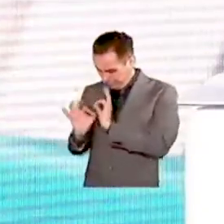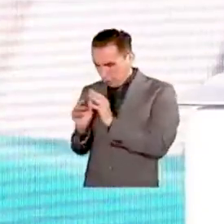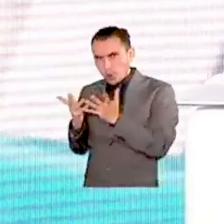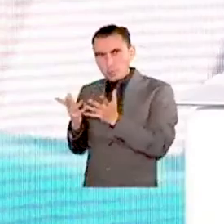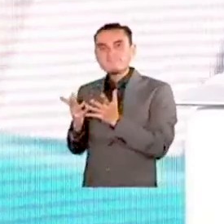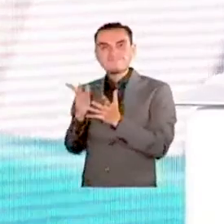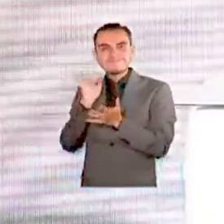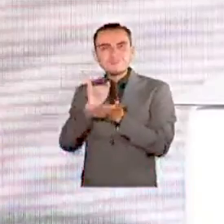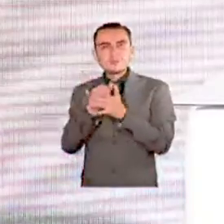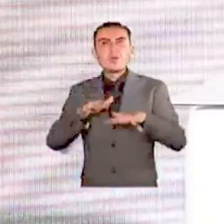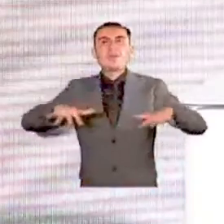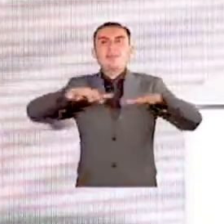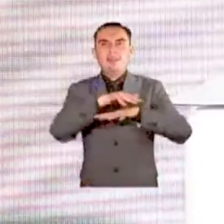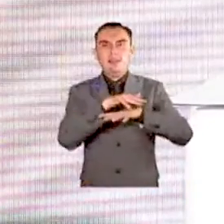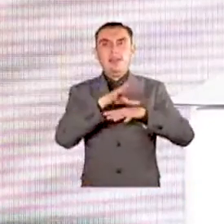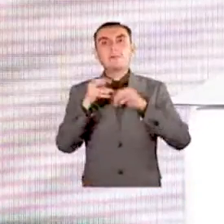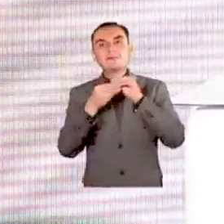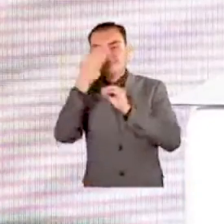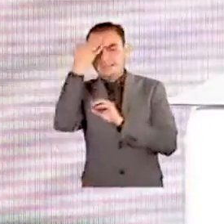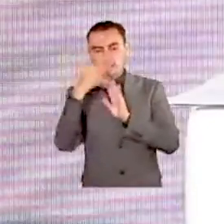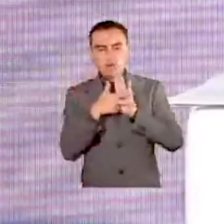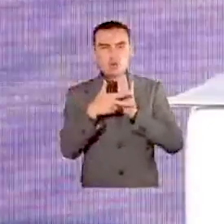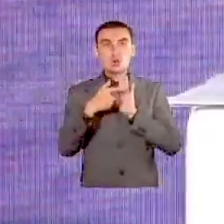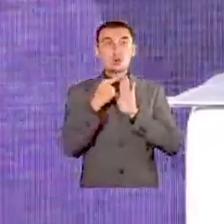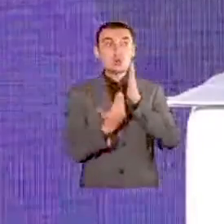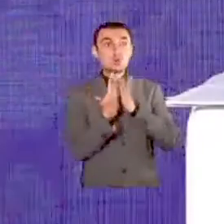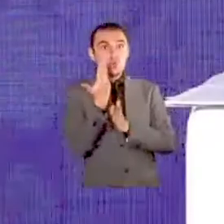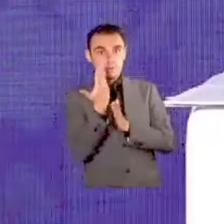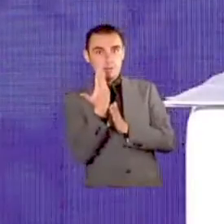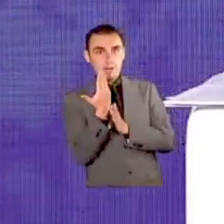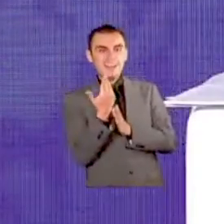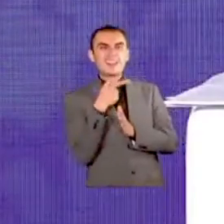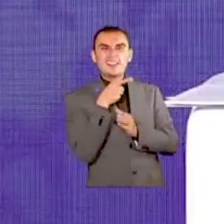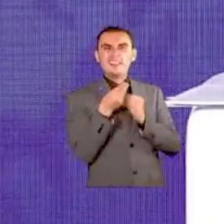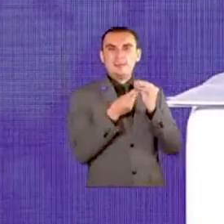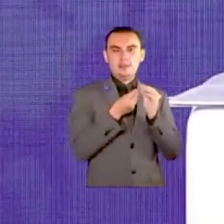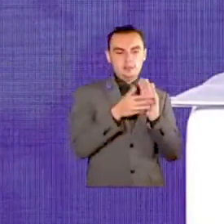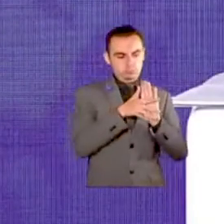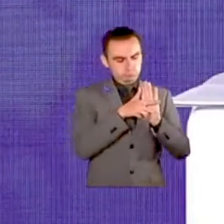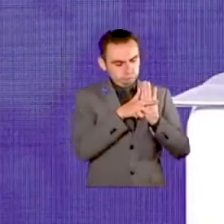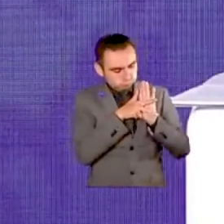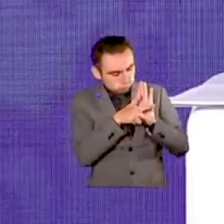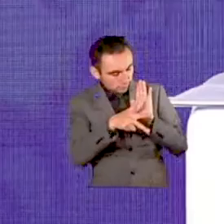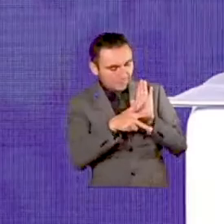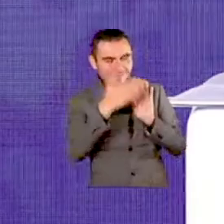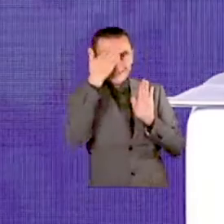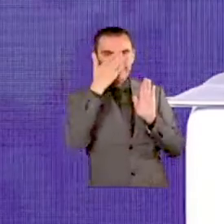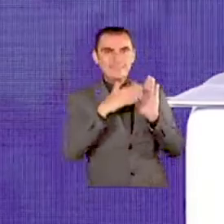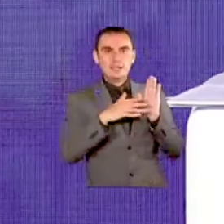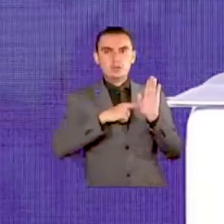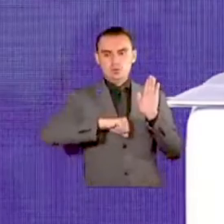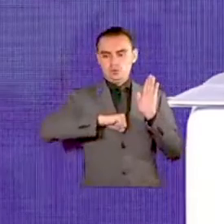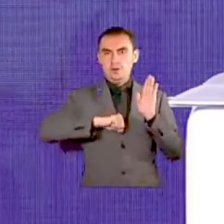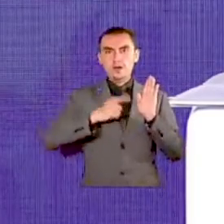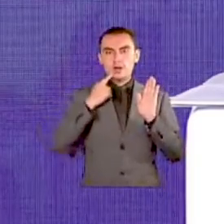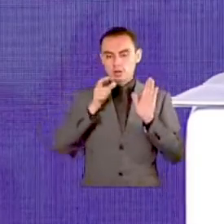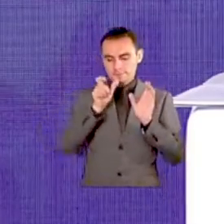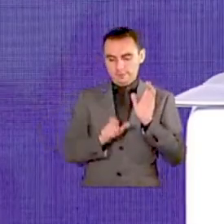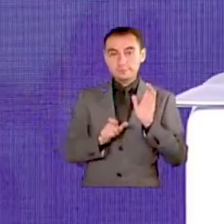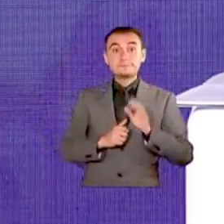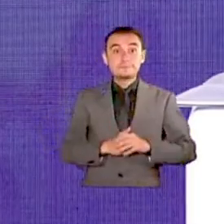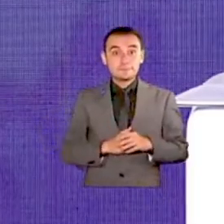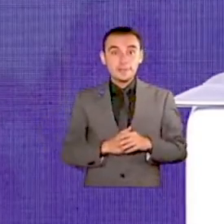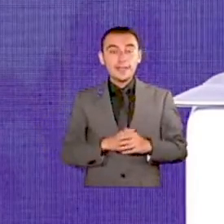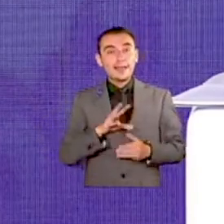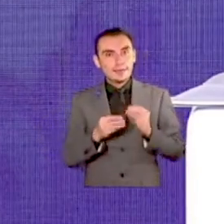y más que todo sobre la base de que la nueva Constitución creó como eje esencial de nuestro Estado Social de Derecho al ser humano. Y